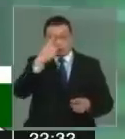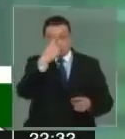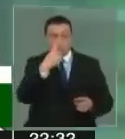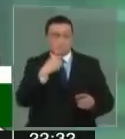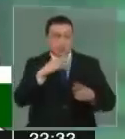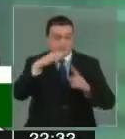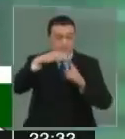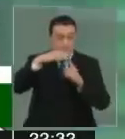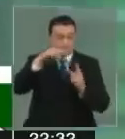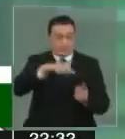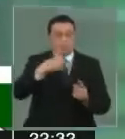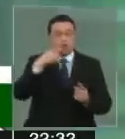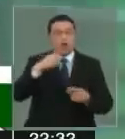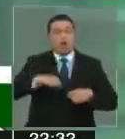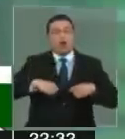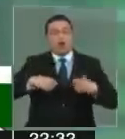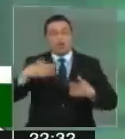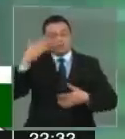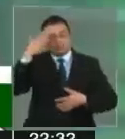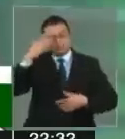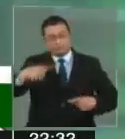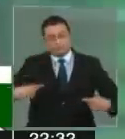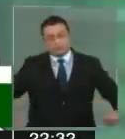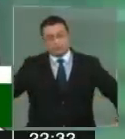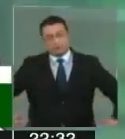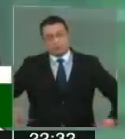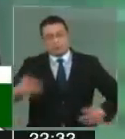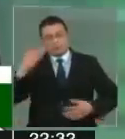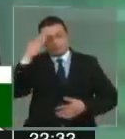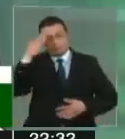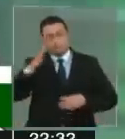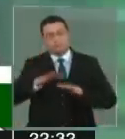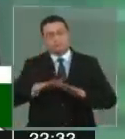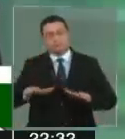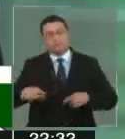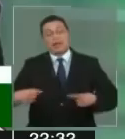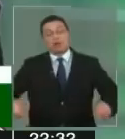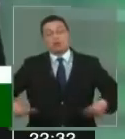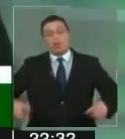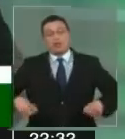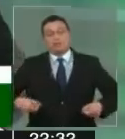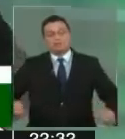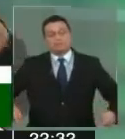un joven con parálisis cerebral que está en silla de ruedas. Y entonces,